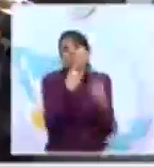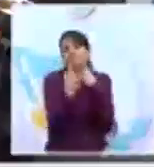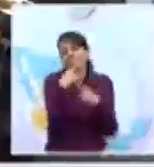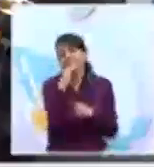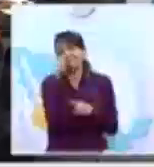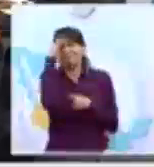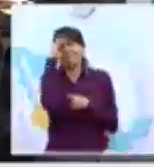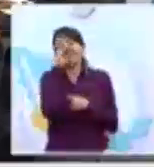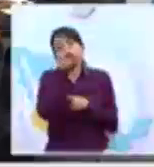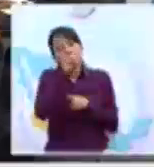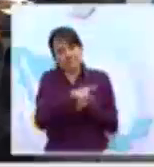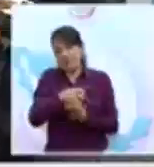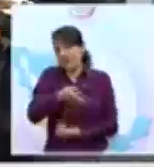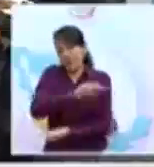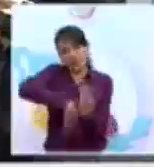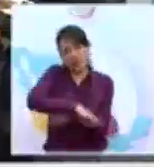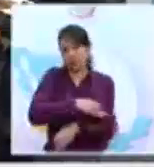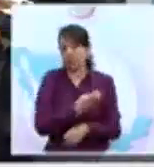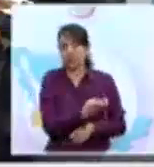Ávila.